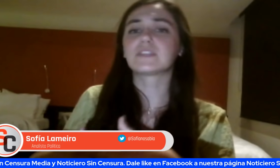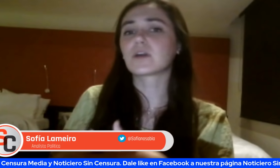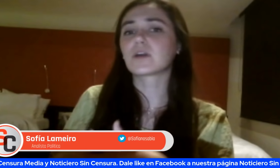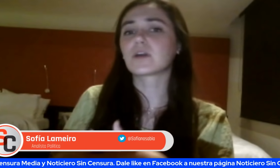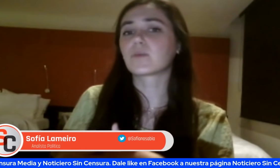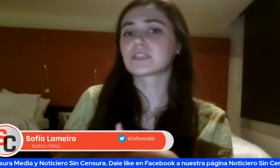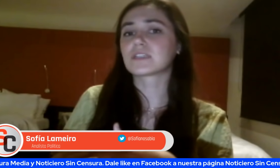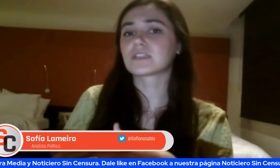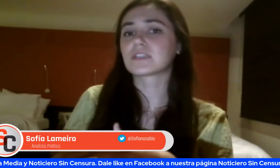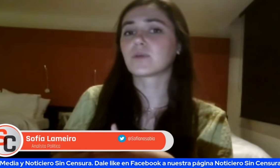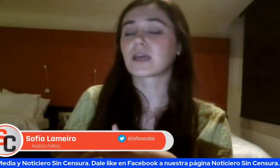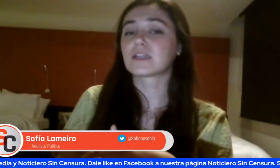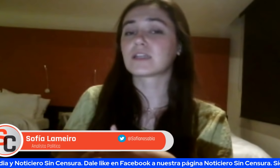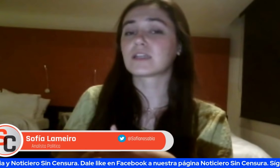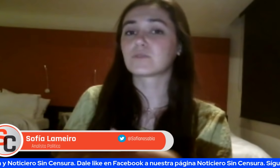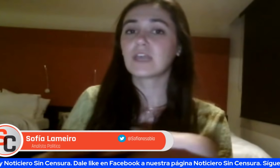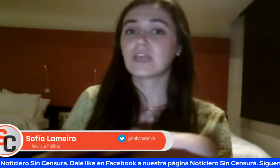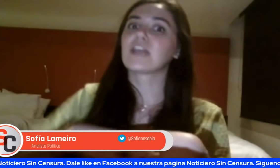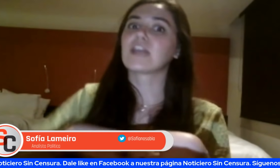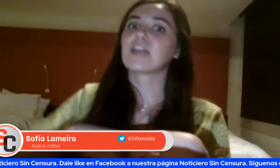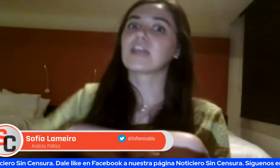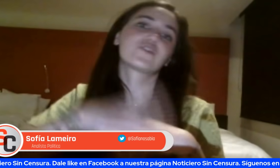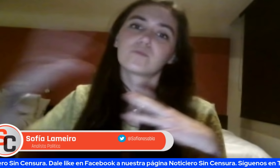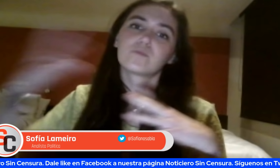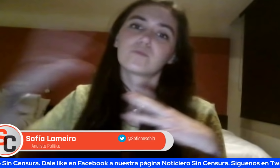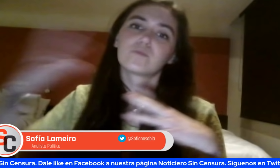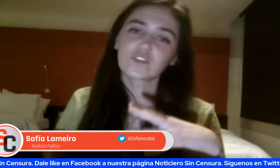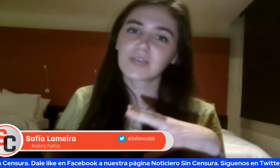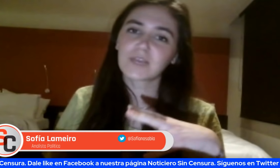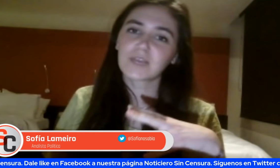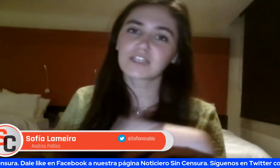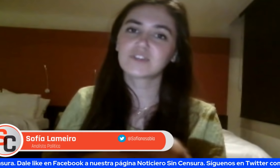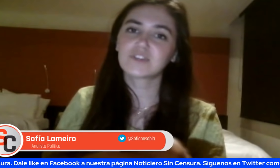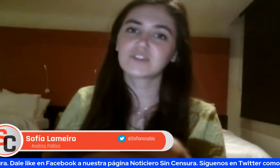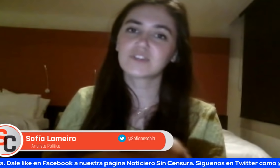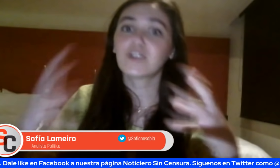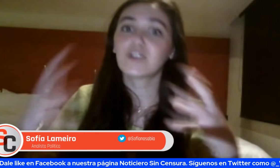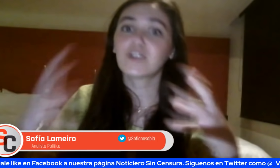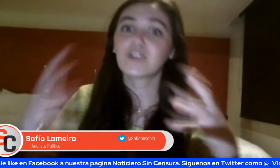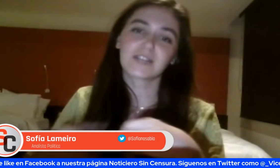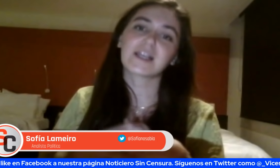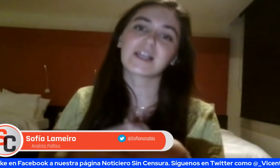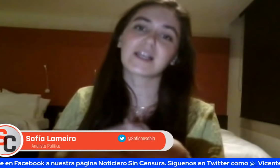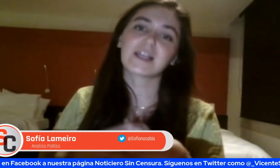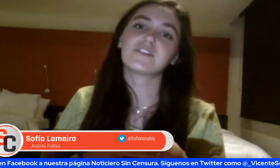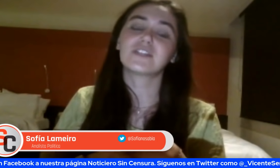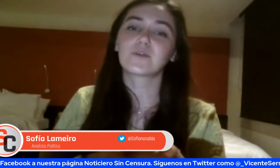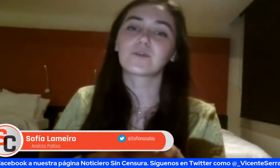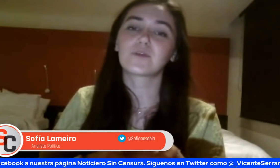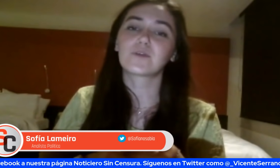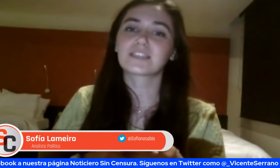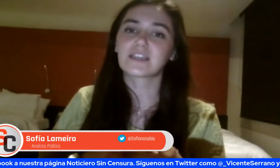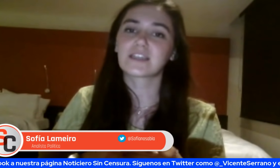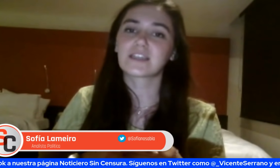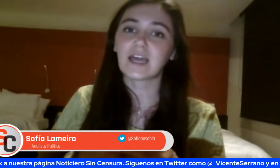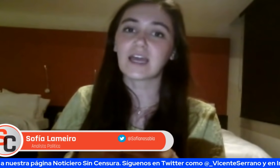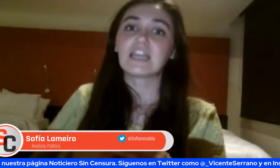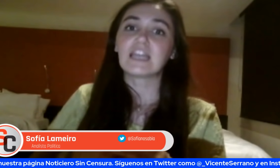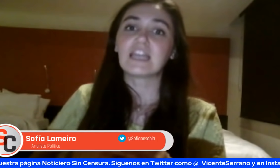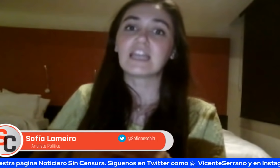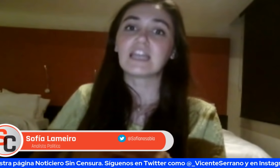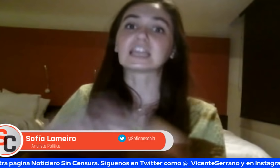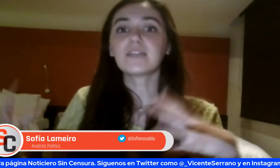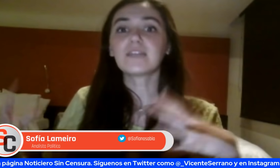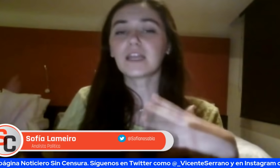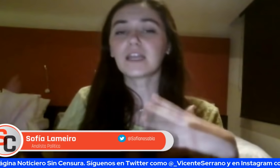que puede ser este tipo de mecanismos, al igual de los muchos otros mecanismos que ahora sí se están aplicando, que son de democracia directa y que